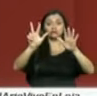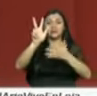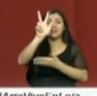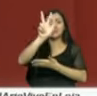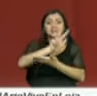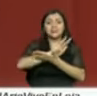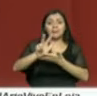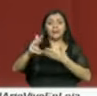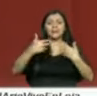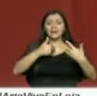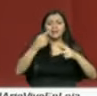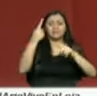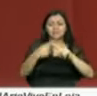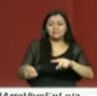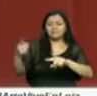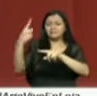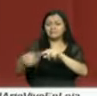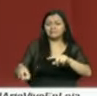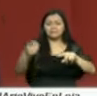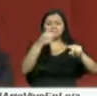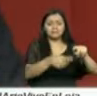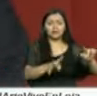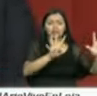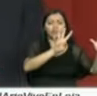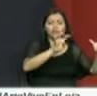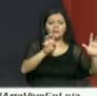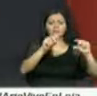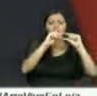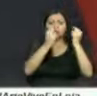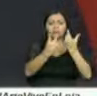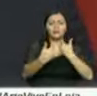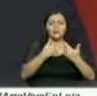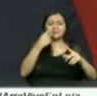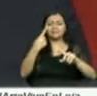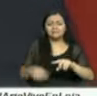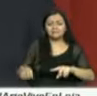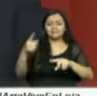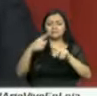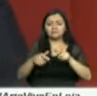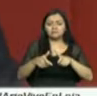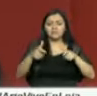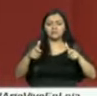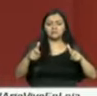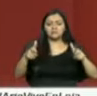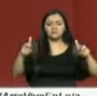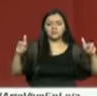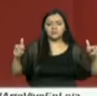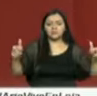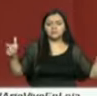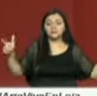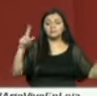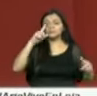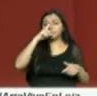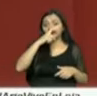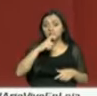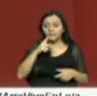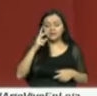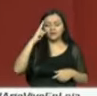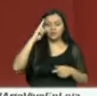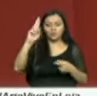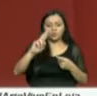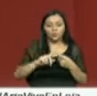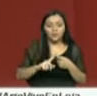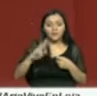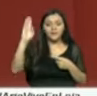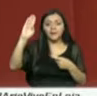fueron referente para este festival los festivales de artes escénicas de Montevideo, de Teatro de Bahía de Brasil